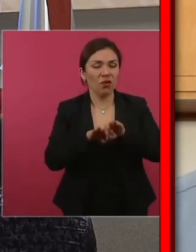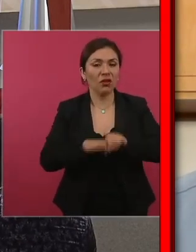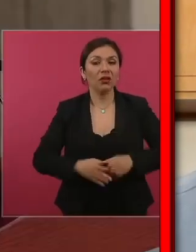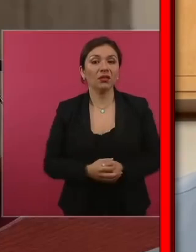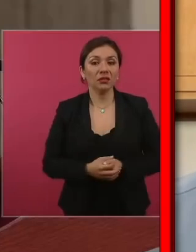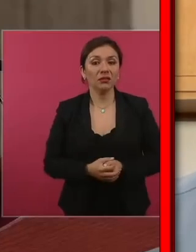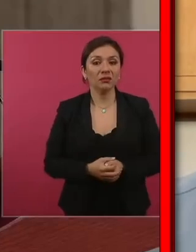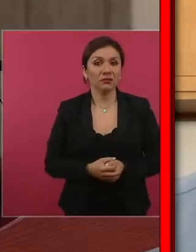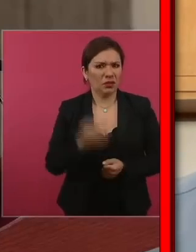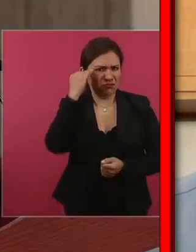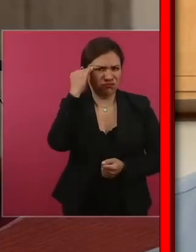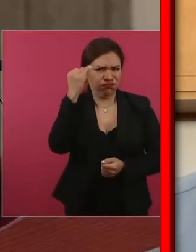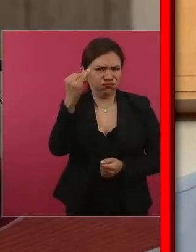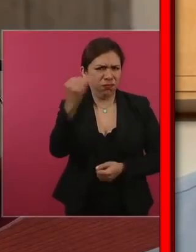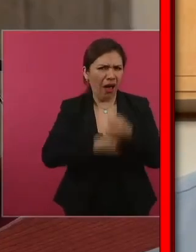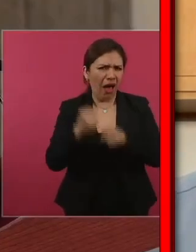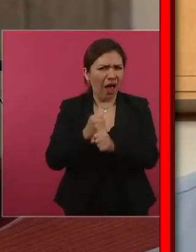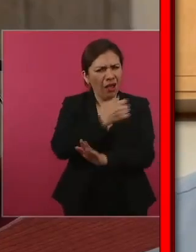Hay muchísimo tiempo